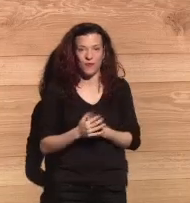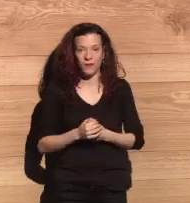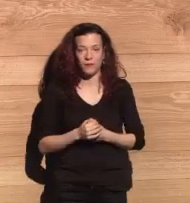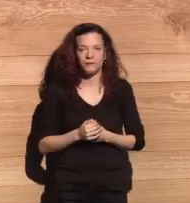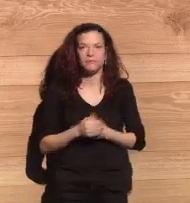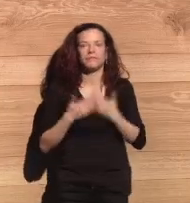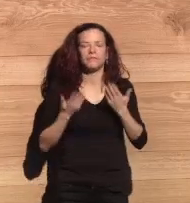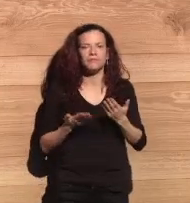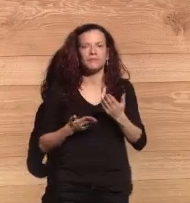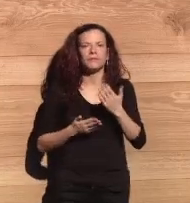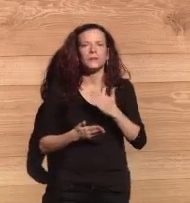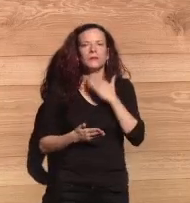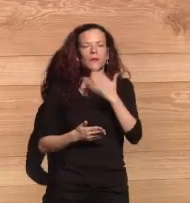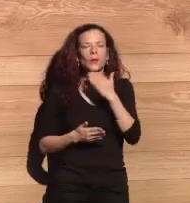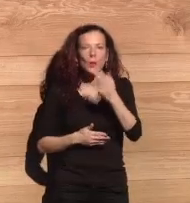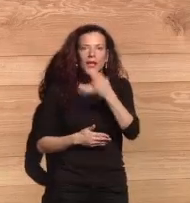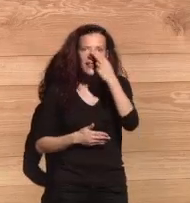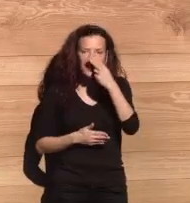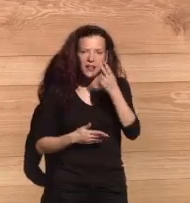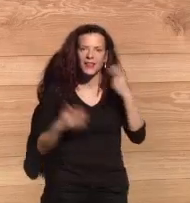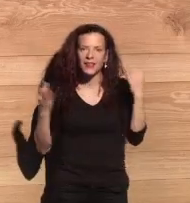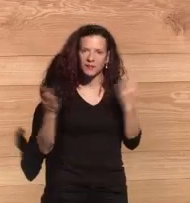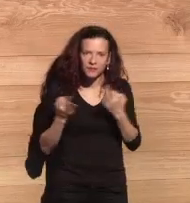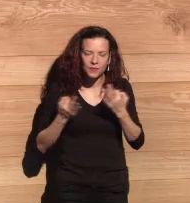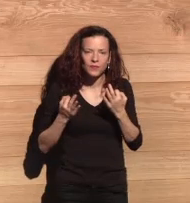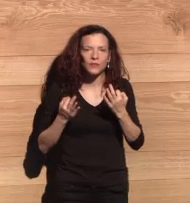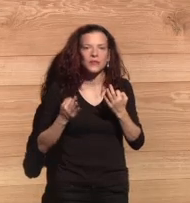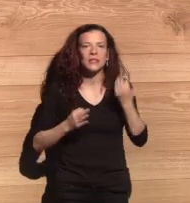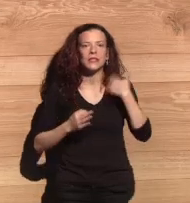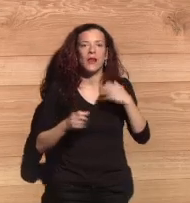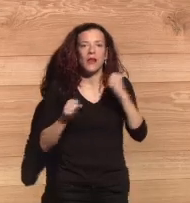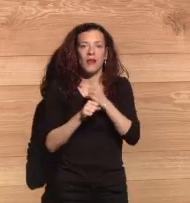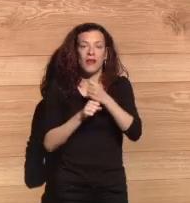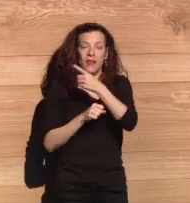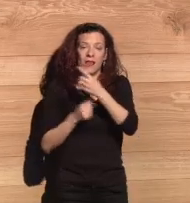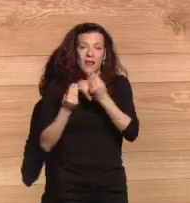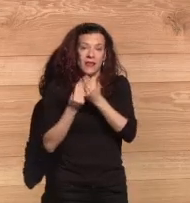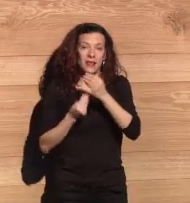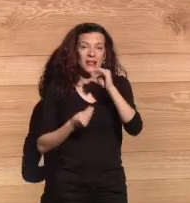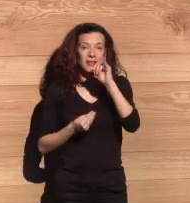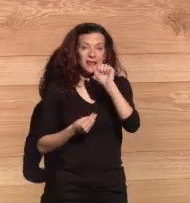Pero ahí entonces algo también muy, muy interesante pasó, porque después de trabajar con Jim,